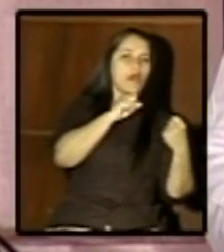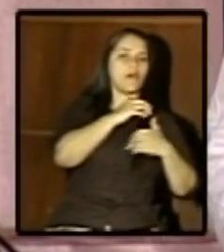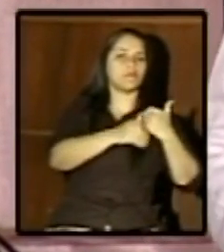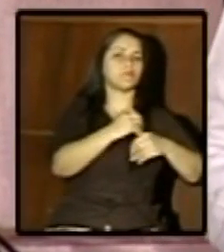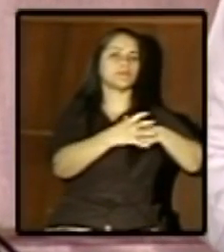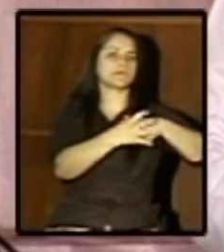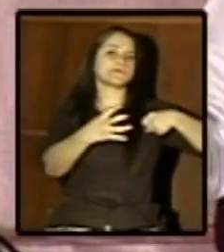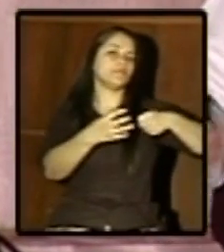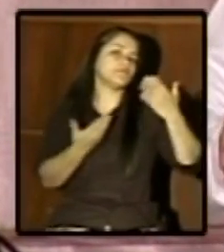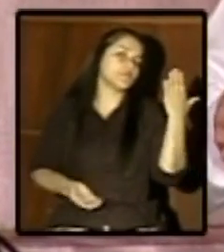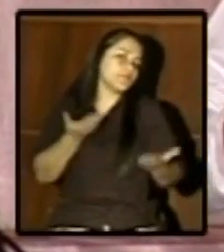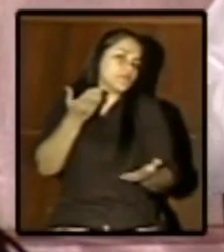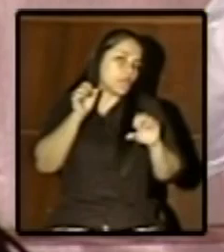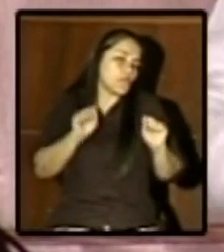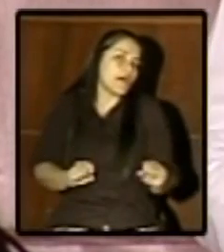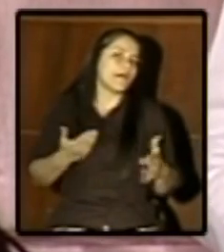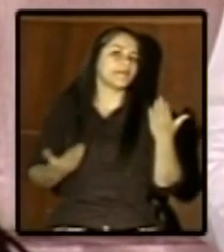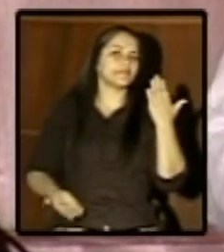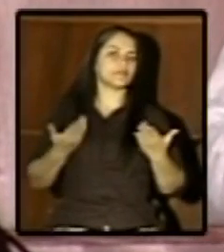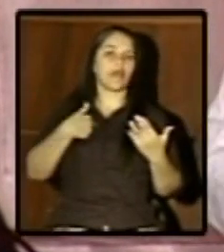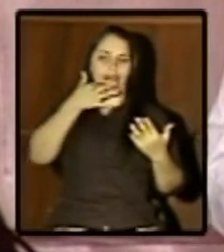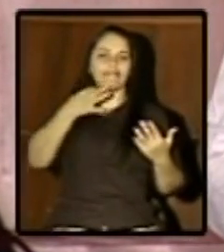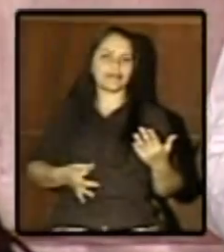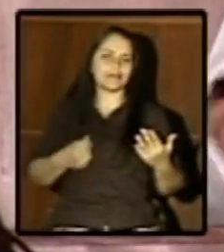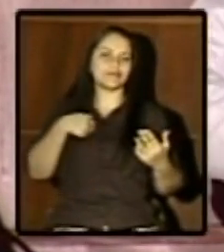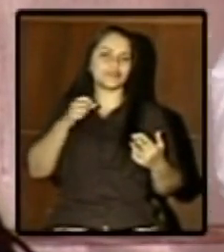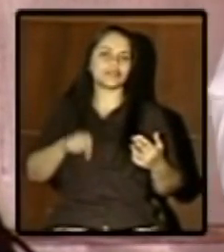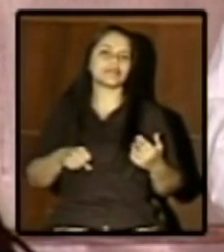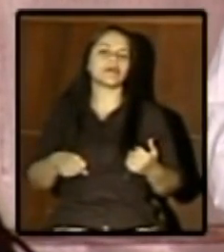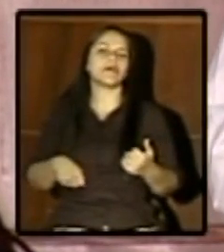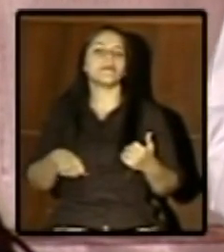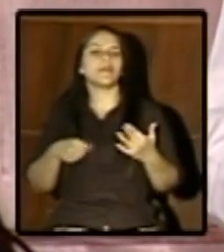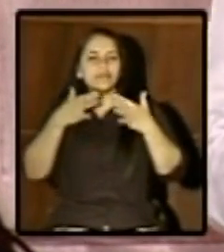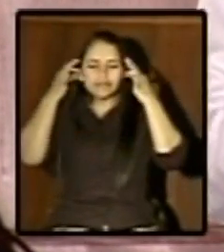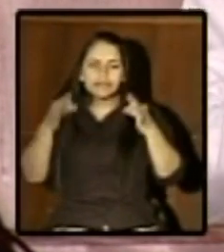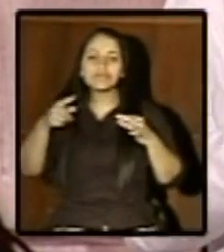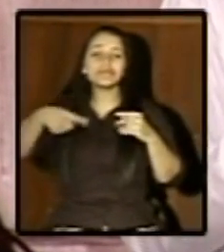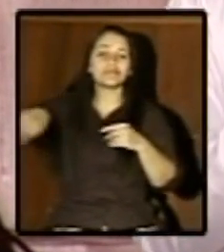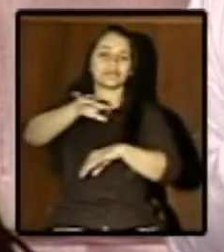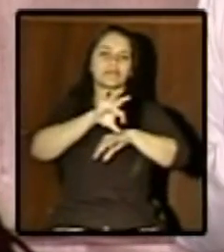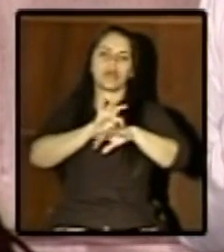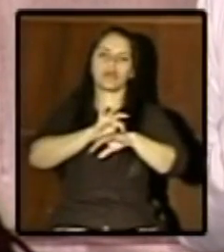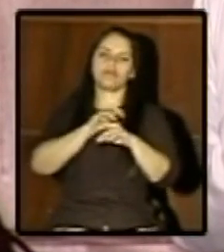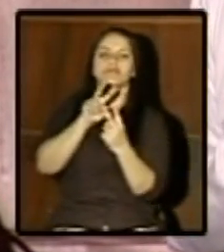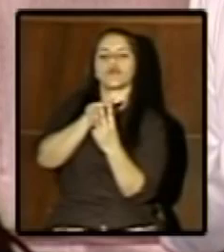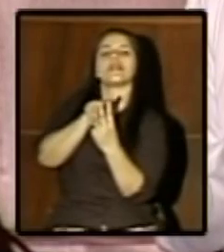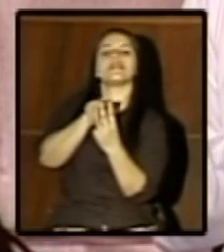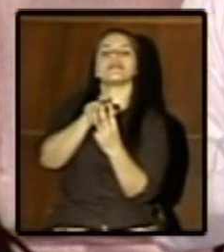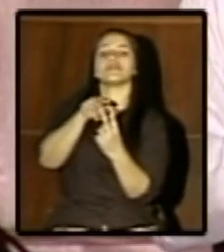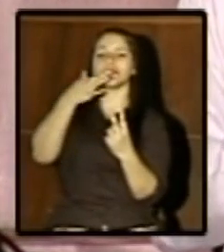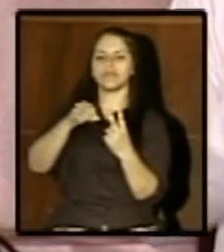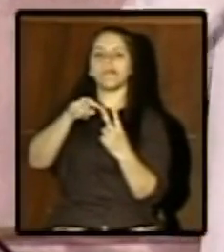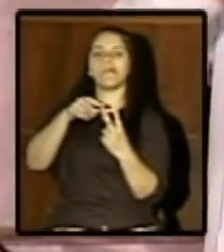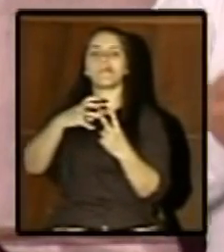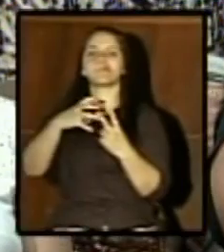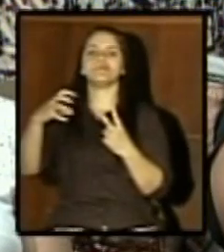inflamación. Usted puede tener artrosis y a la vez un proceso de inflamación articular. Entonces, o sea, está diciendo la verdad, tiene una